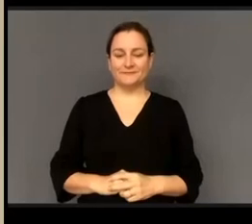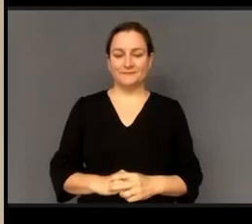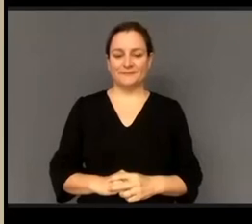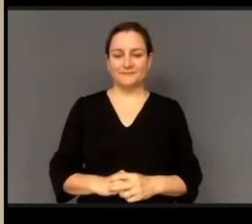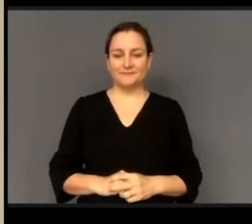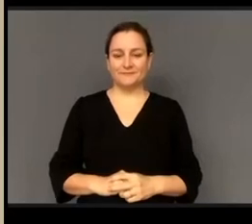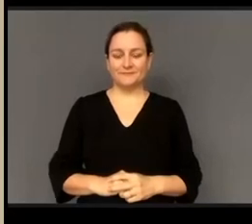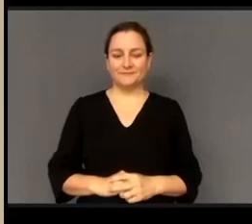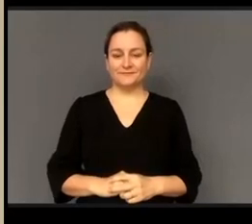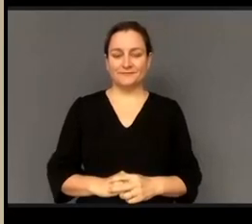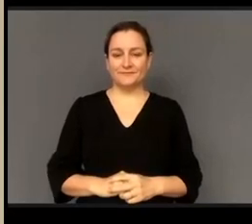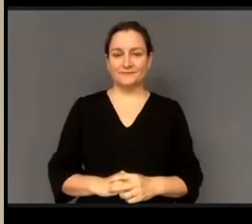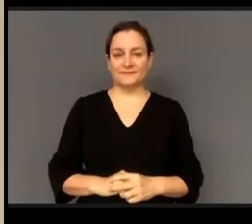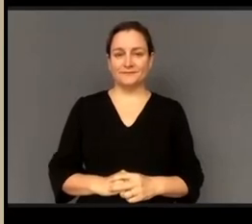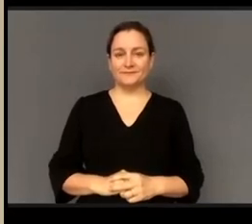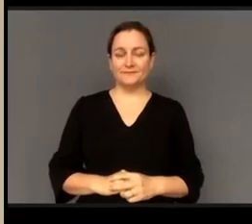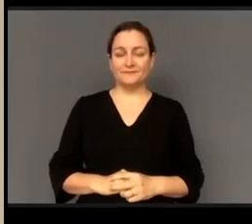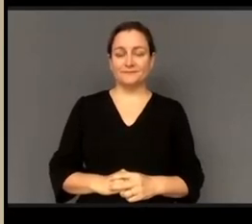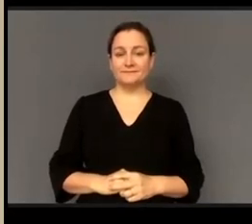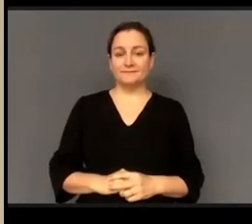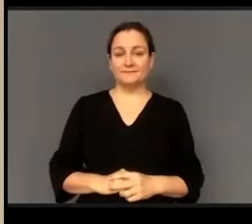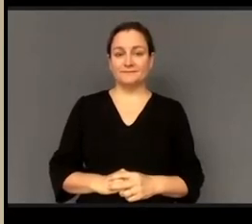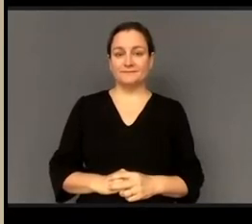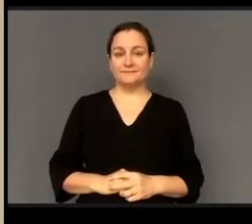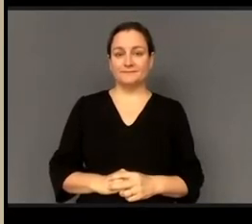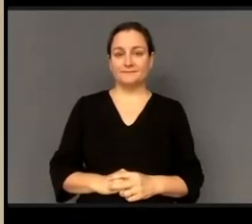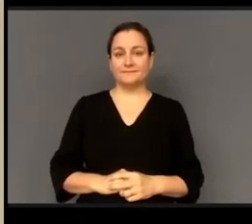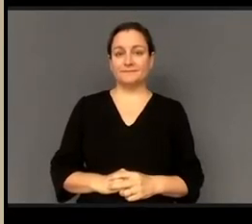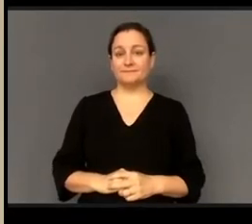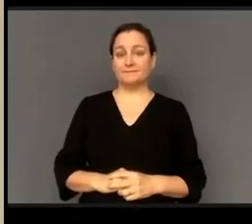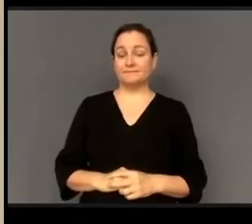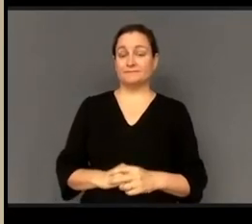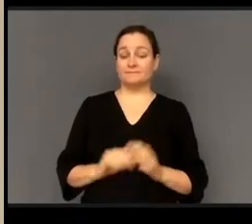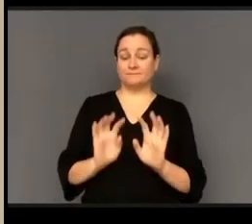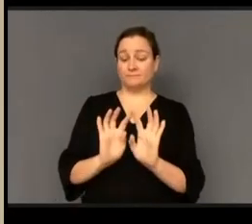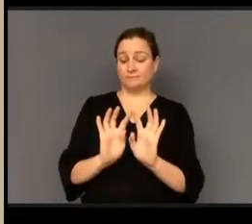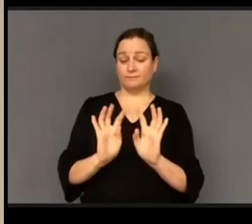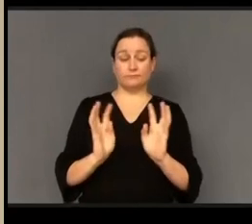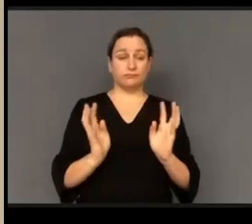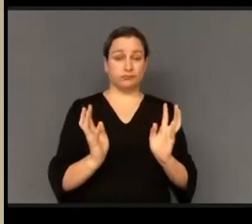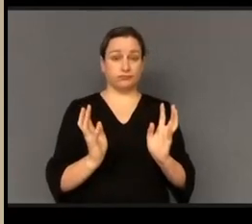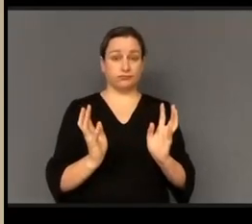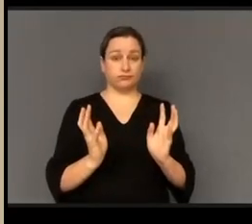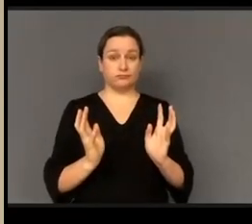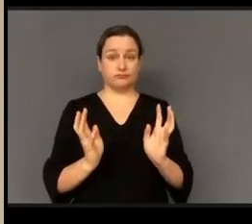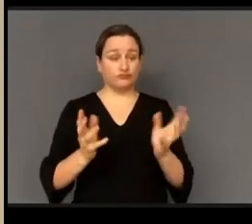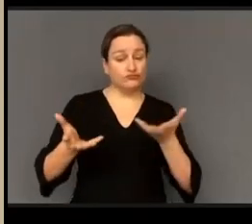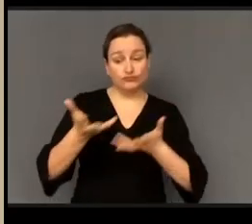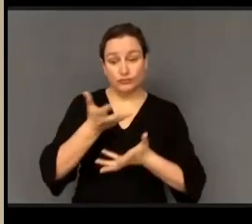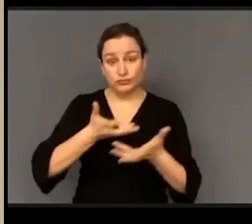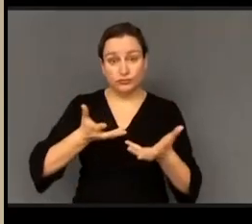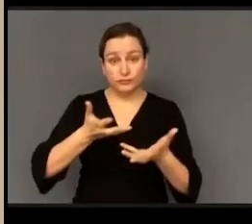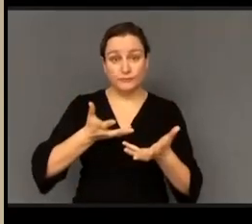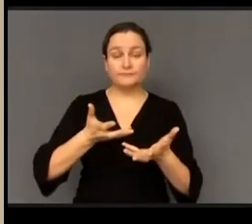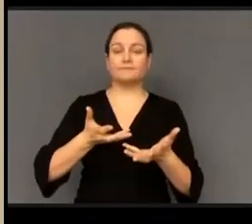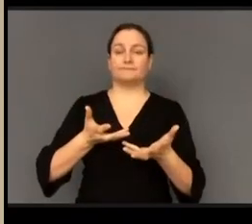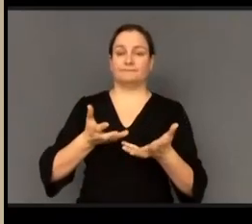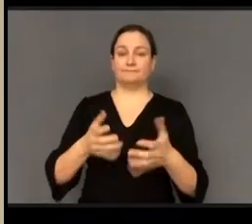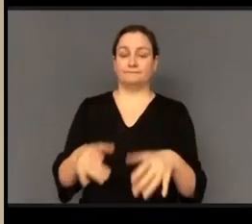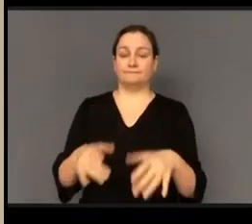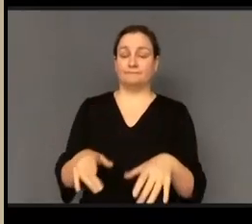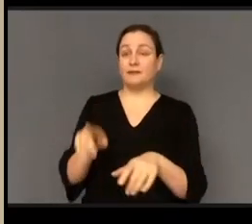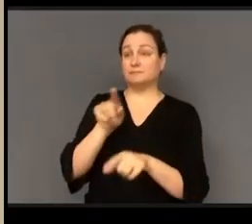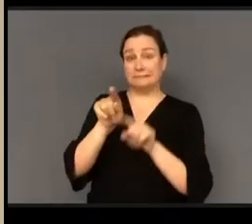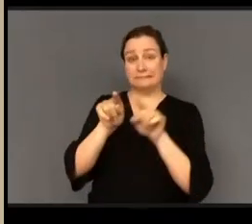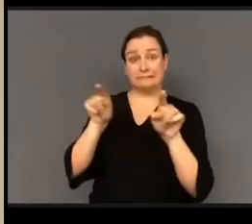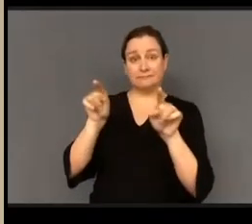Me gustaría primero rendir homenaje a todos los que están aquí reunidos de manera